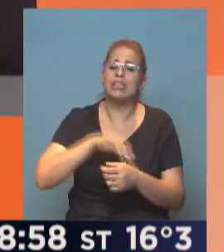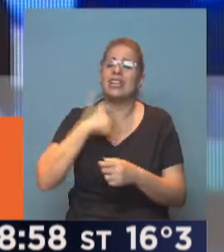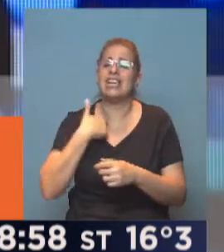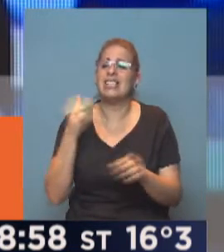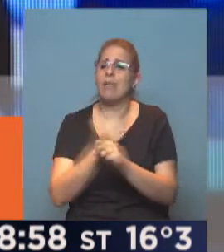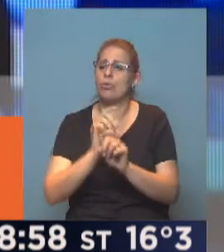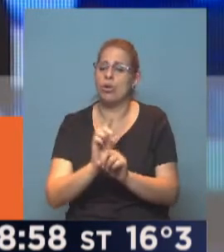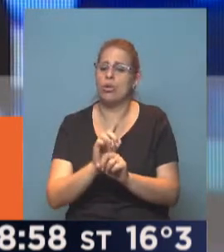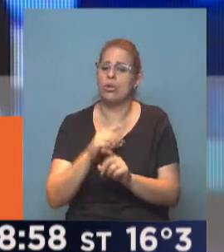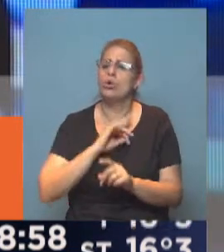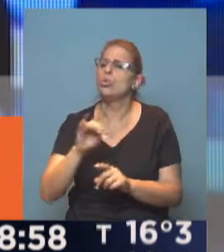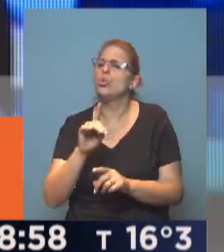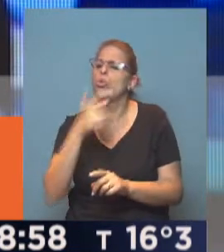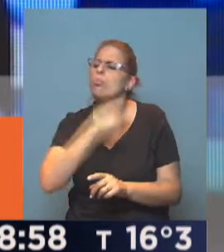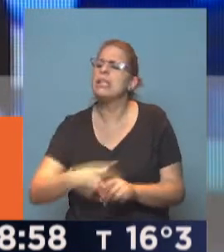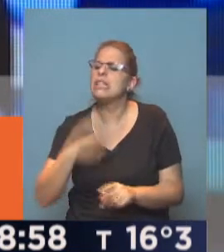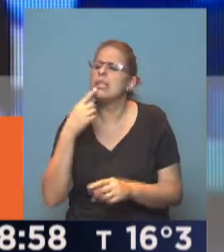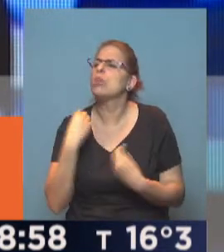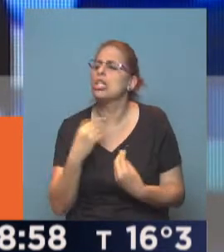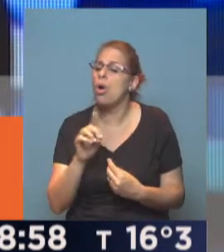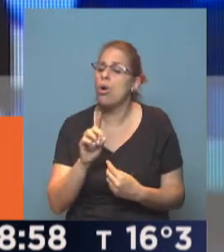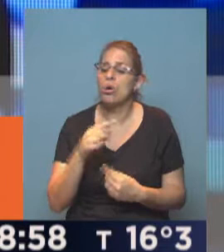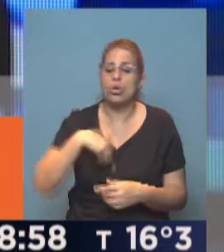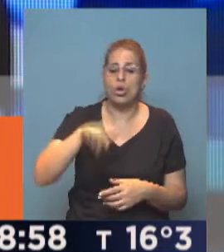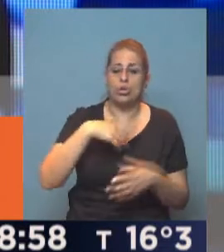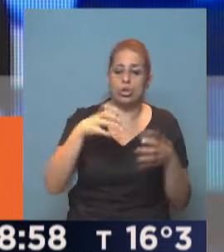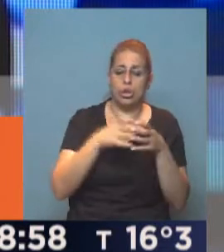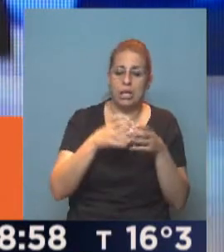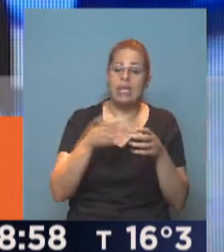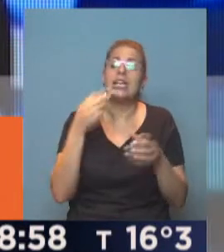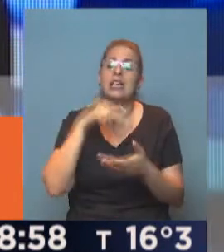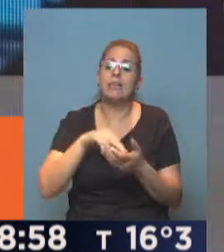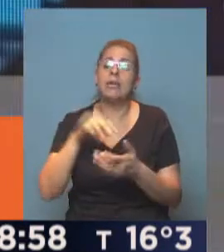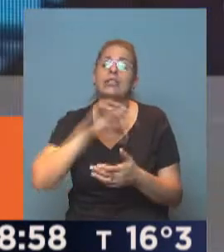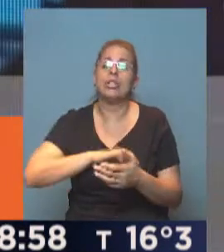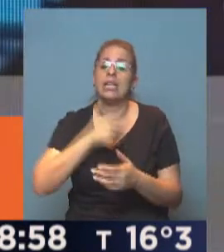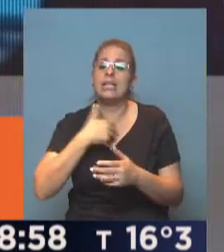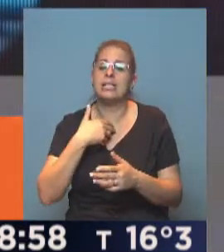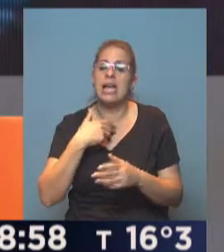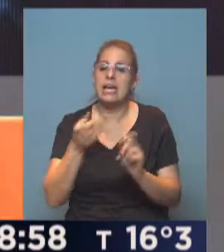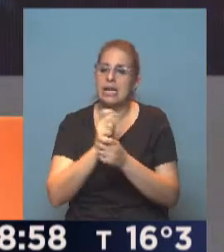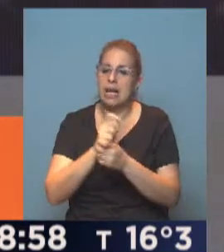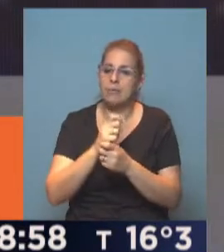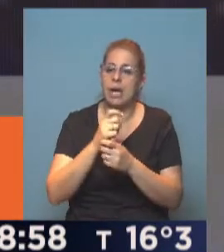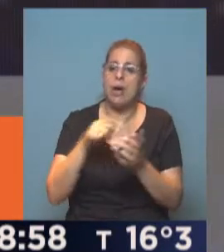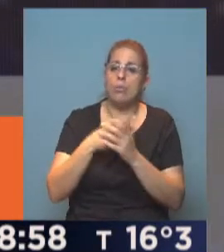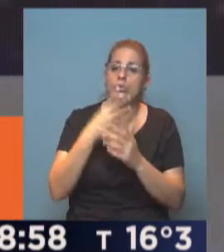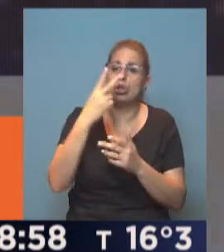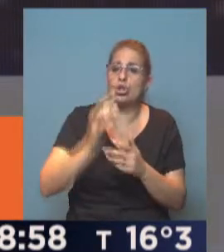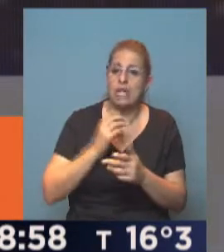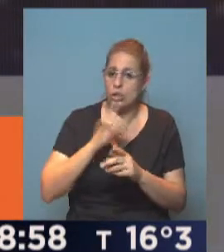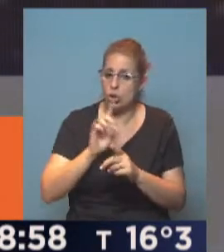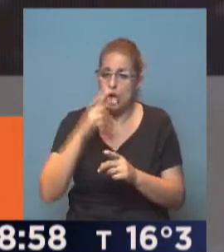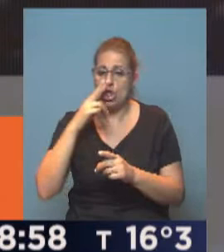no lo hizo él? Es decir, nosotros modificamos el impuesto a las ganancias, salvo en 2 años. Los años fueron el 2009 y